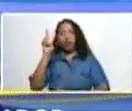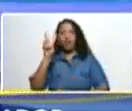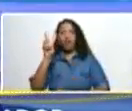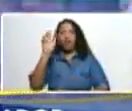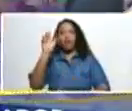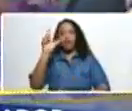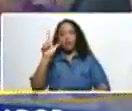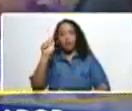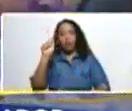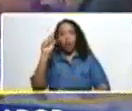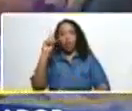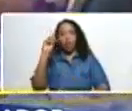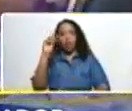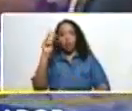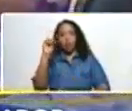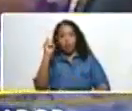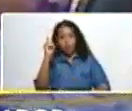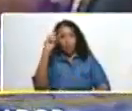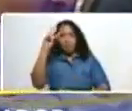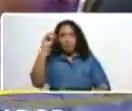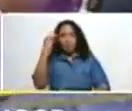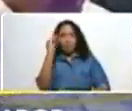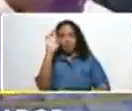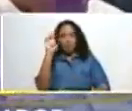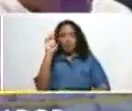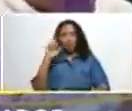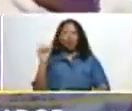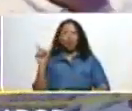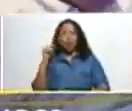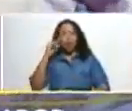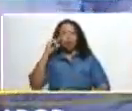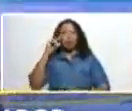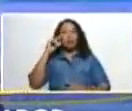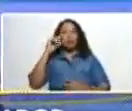inspector general del 6CPC.